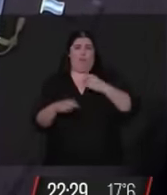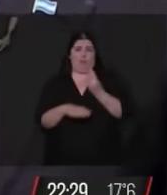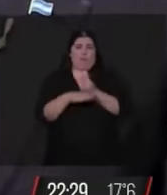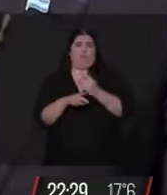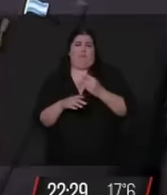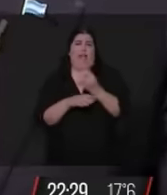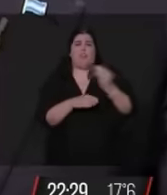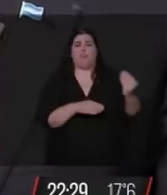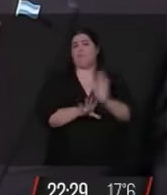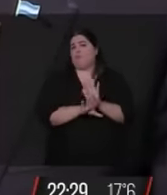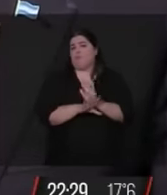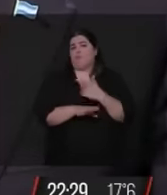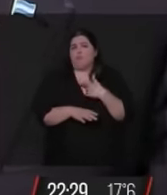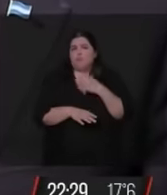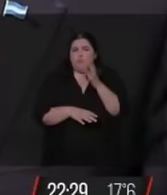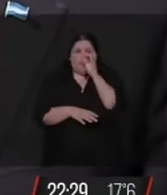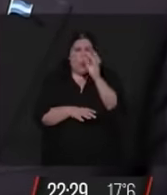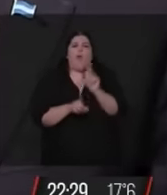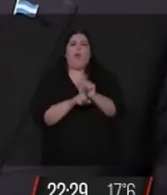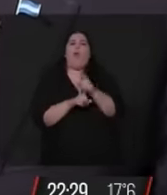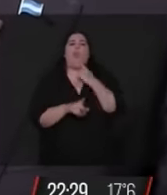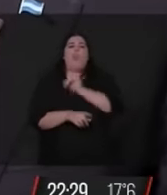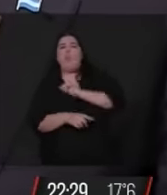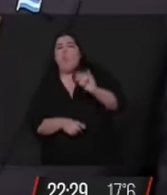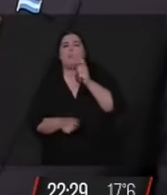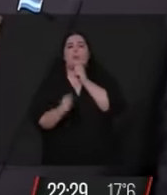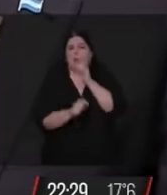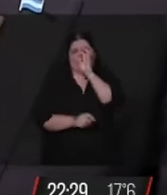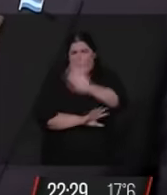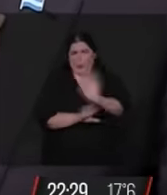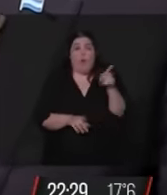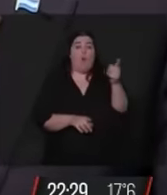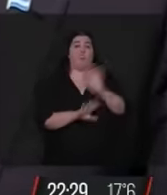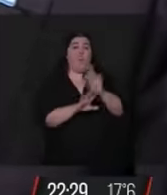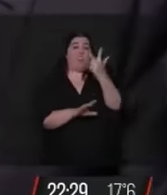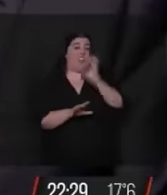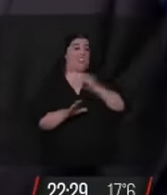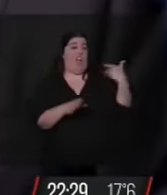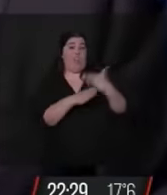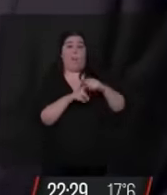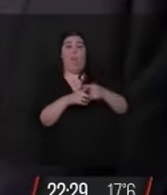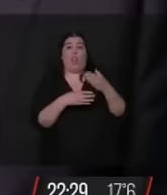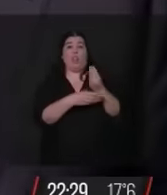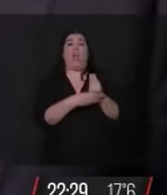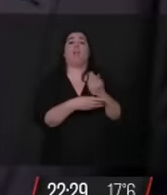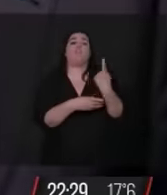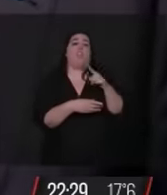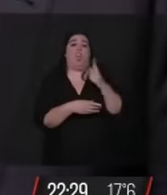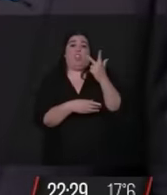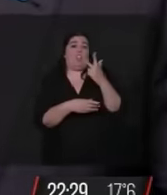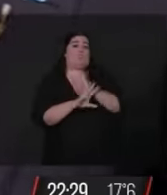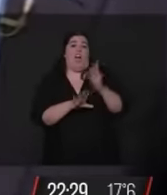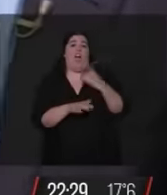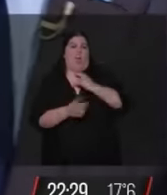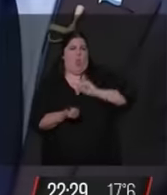Nunca querellé a un periodista. Vos llevas 3 y ya querellaste a varios. Obvio.